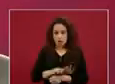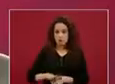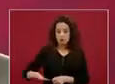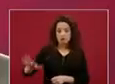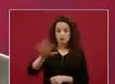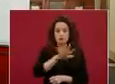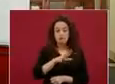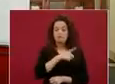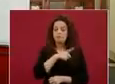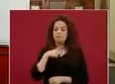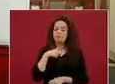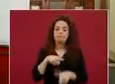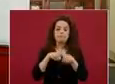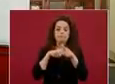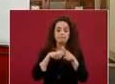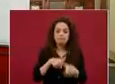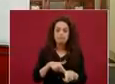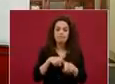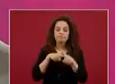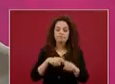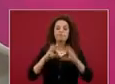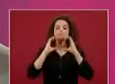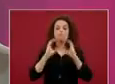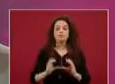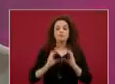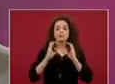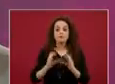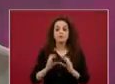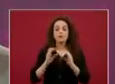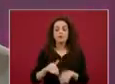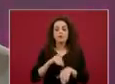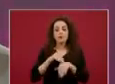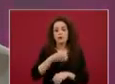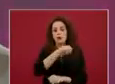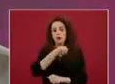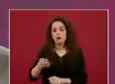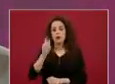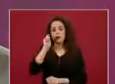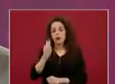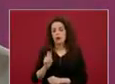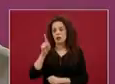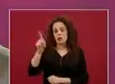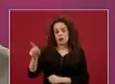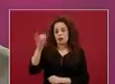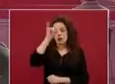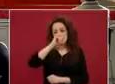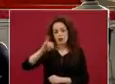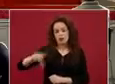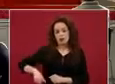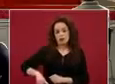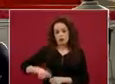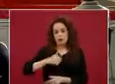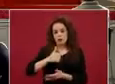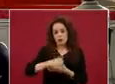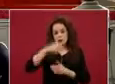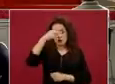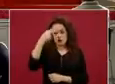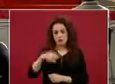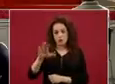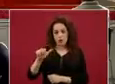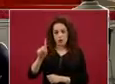a seguir las recomendaciones de nuestra gobernante local, que es la doctora Sheinbaum, jefa de gobierno de la Ciudad de México.